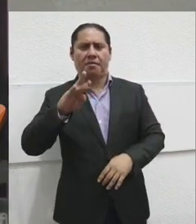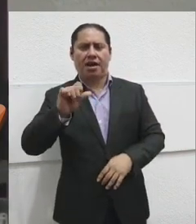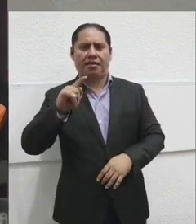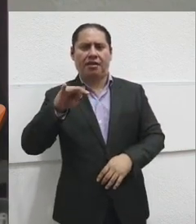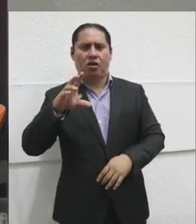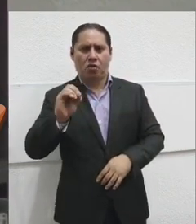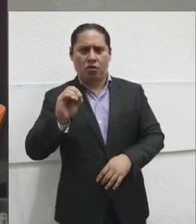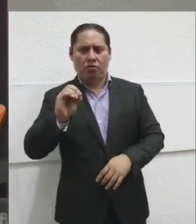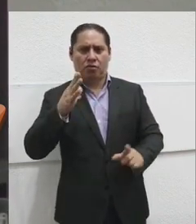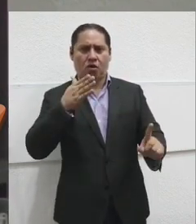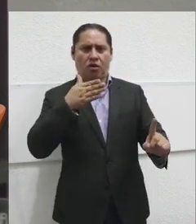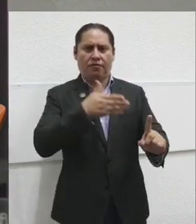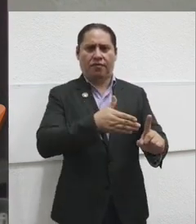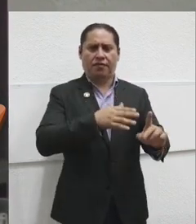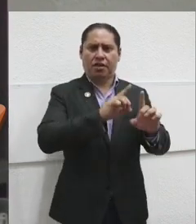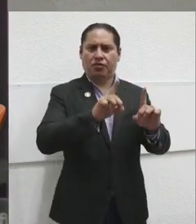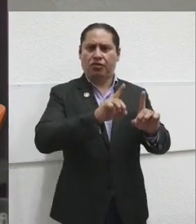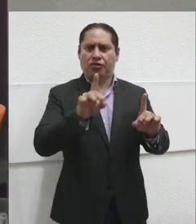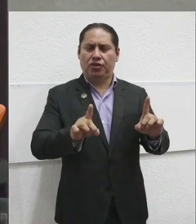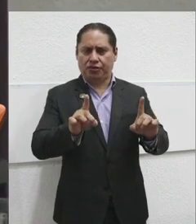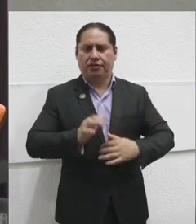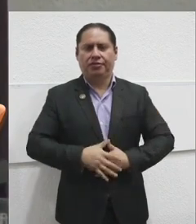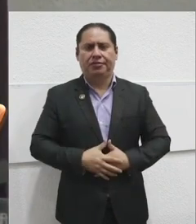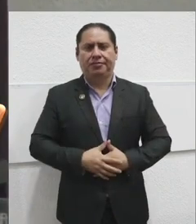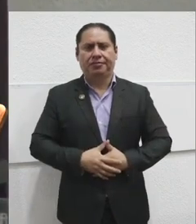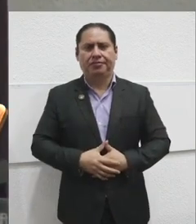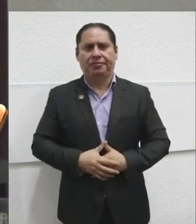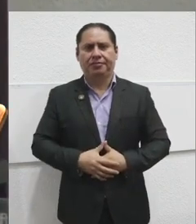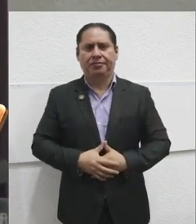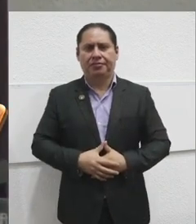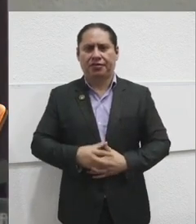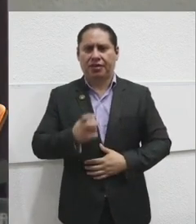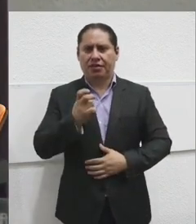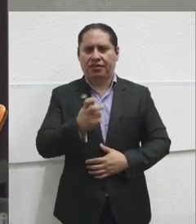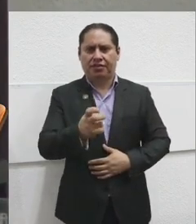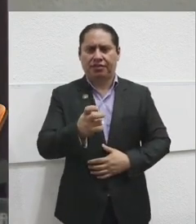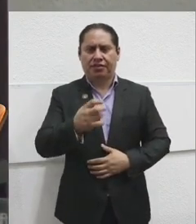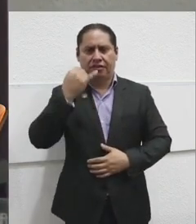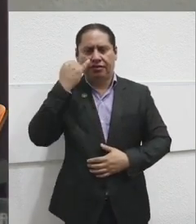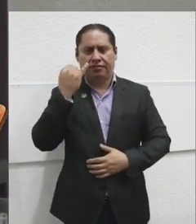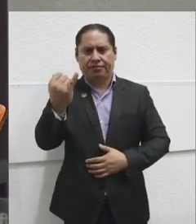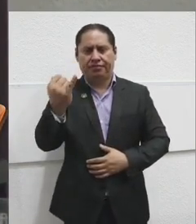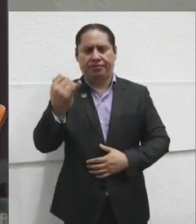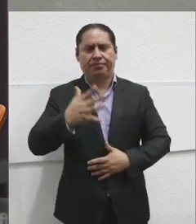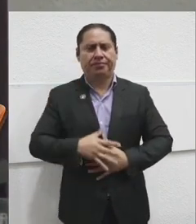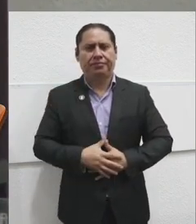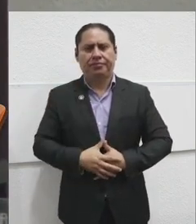y Objetivos de Desarrollo Sostenible. Esta iniciativa